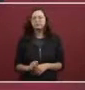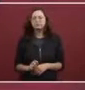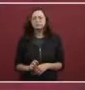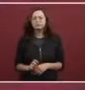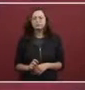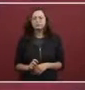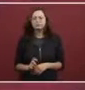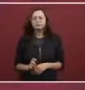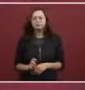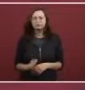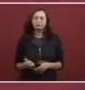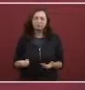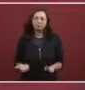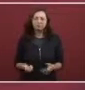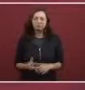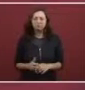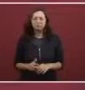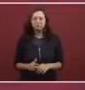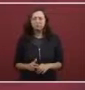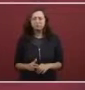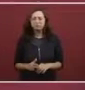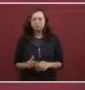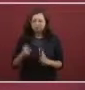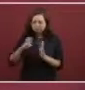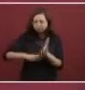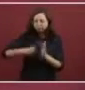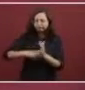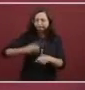tener capacidad para rectificar,